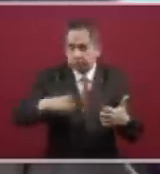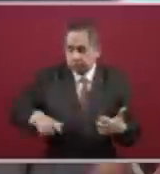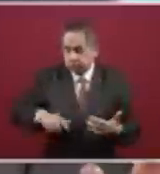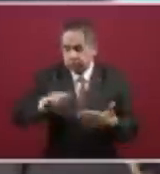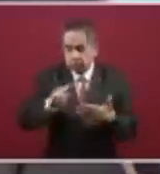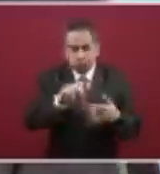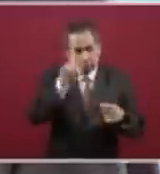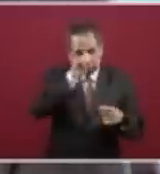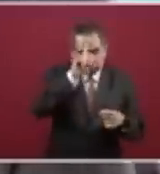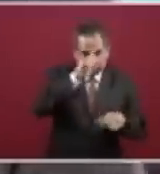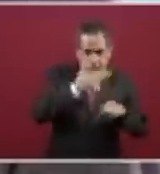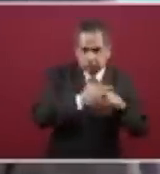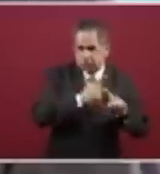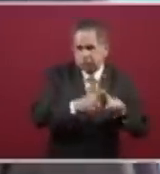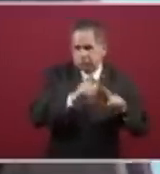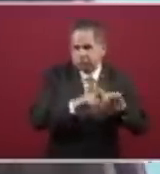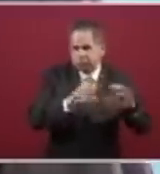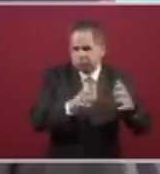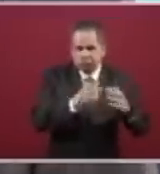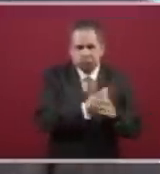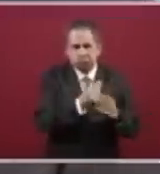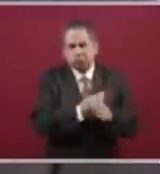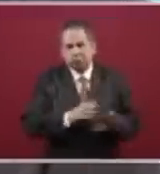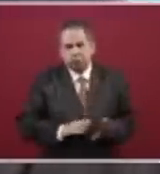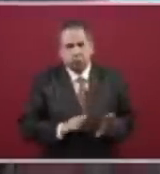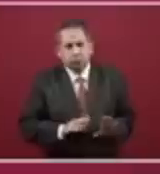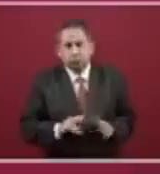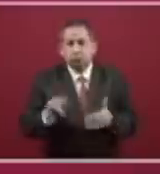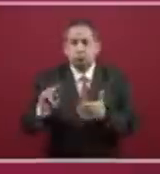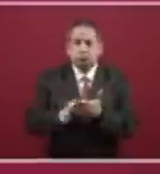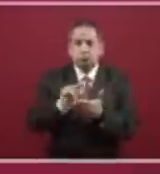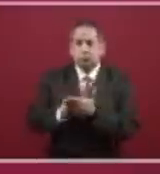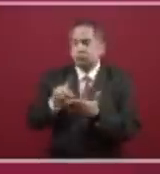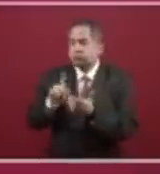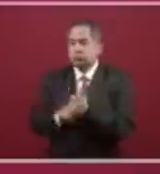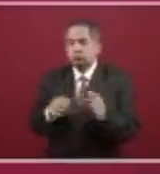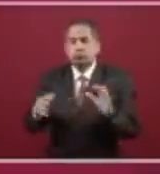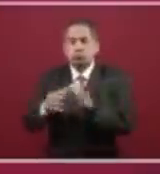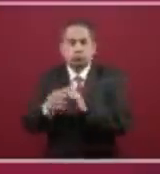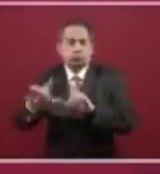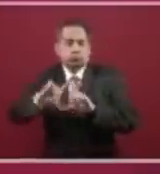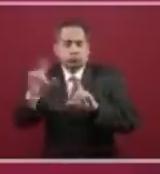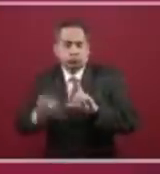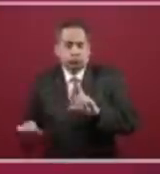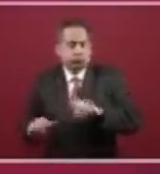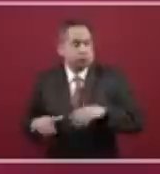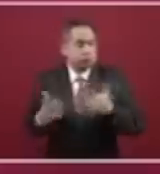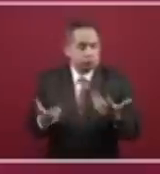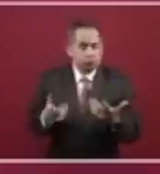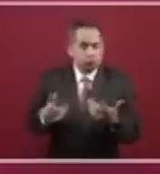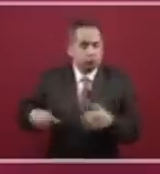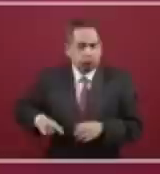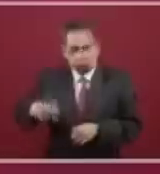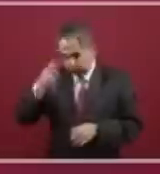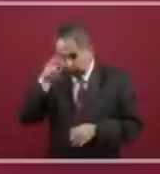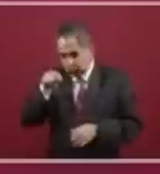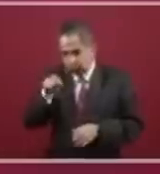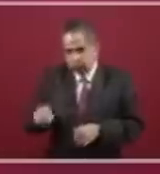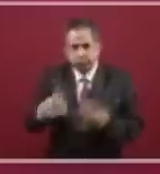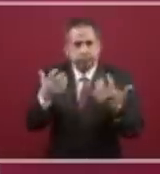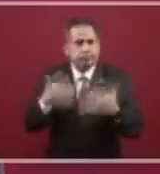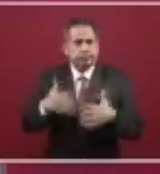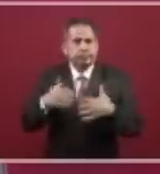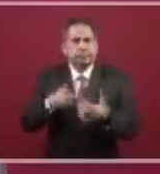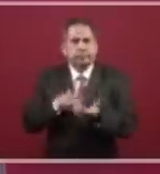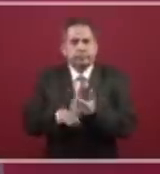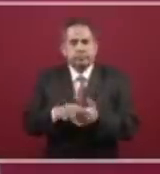asesores del diferente tipo pero con un organismo nacional el organismo del estado que es esa empresa